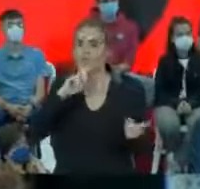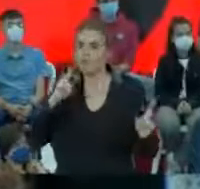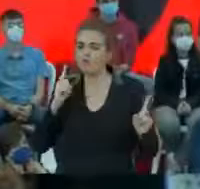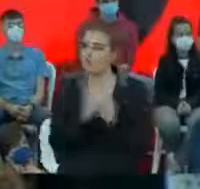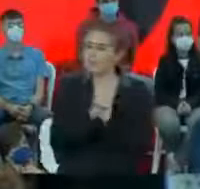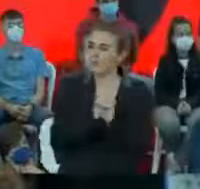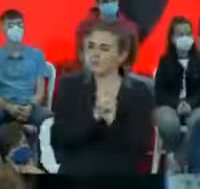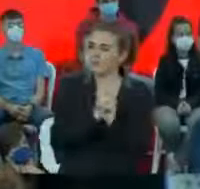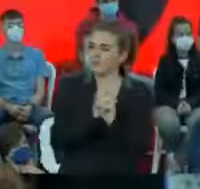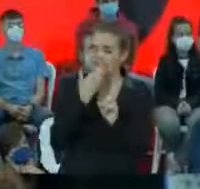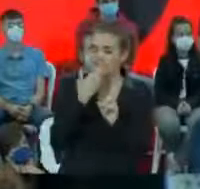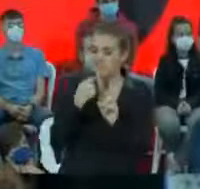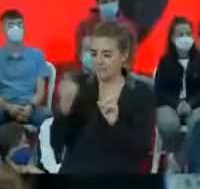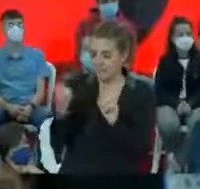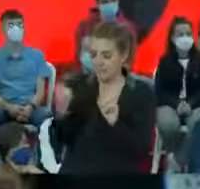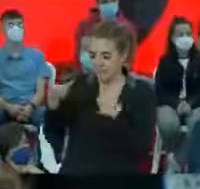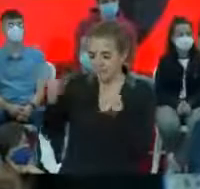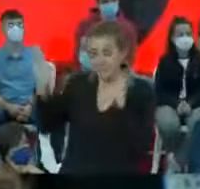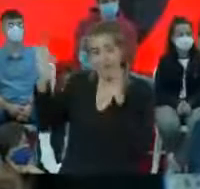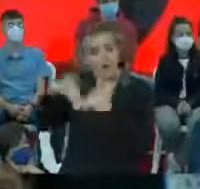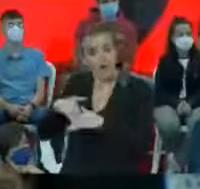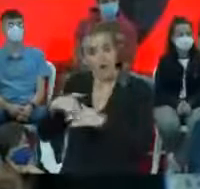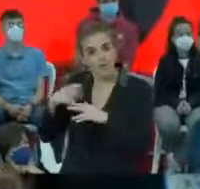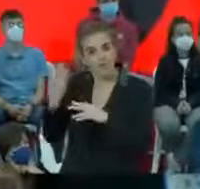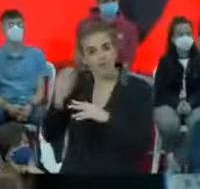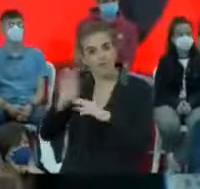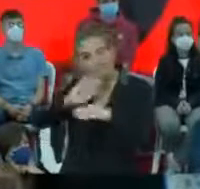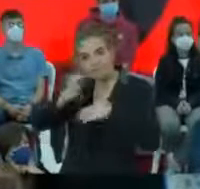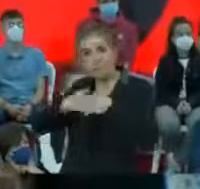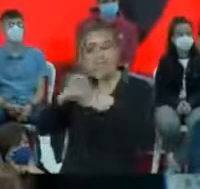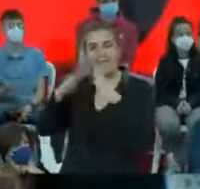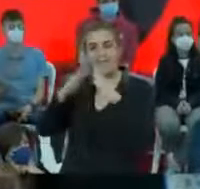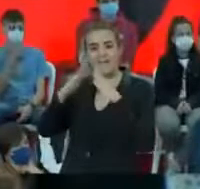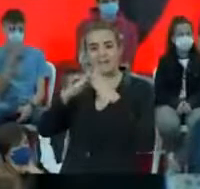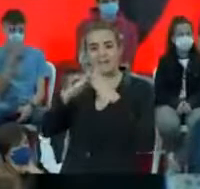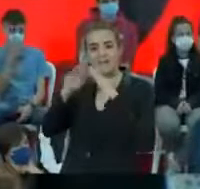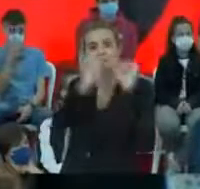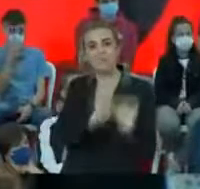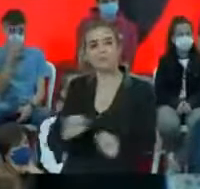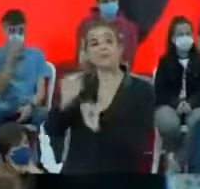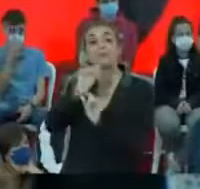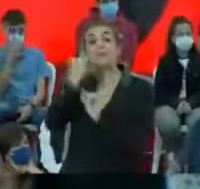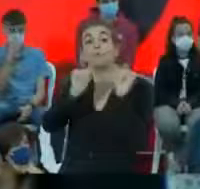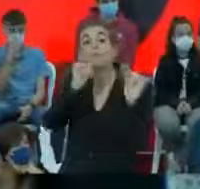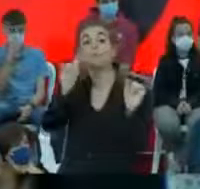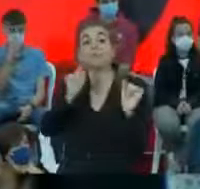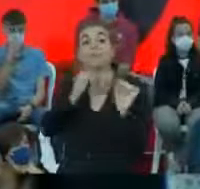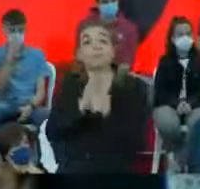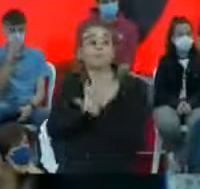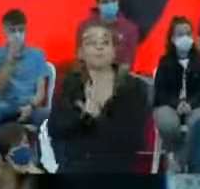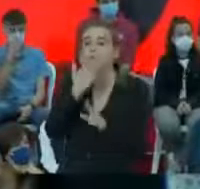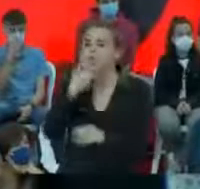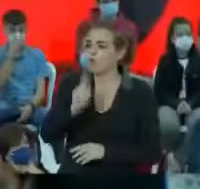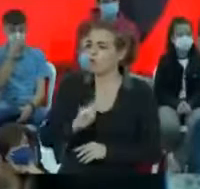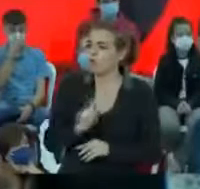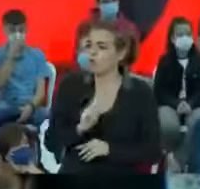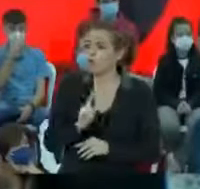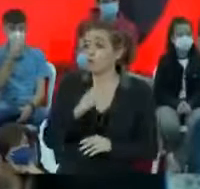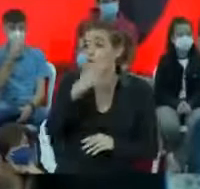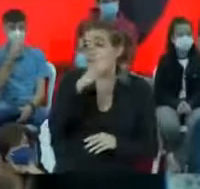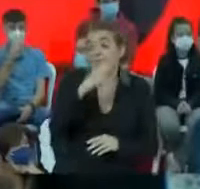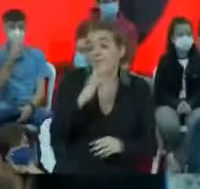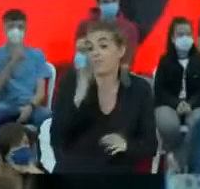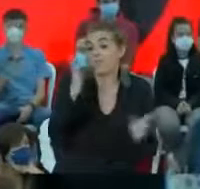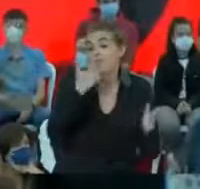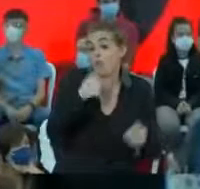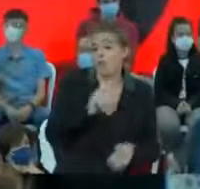surge cuando tenemos que decir a la ciudadanía que se tiene que encerrar en casa para poder protegerse de un virus desconocido, no para la política, sino para la ciencia, siempre